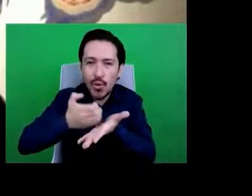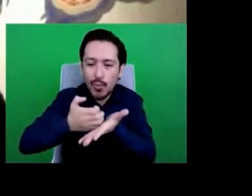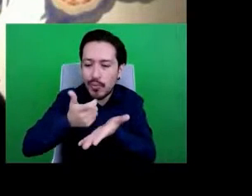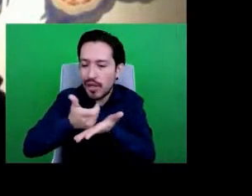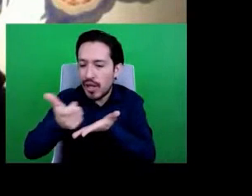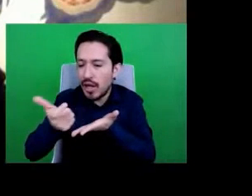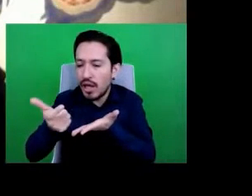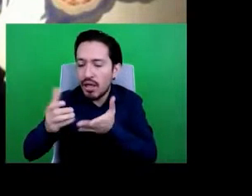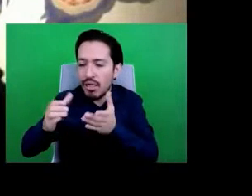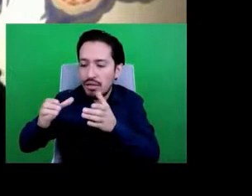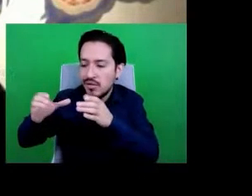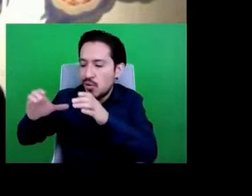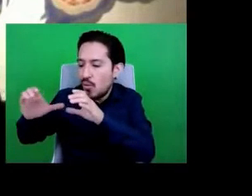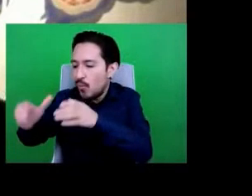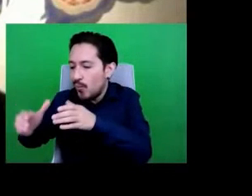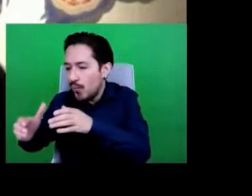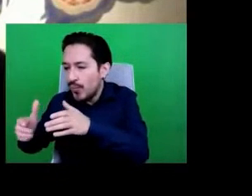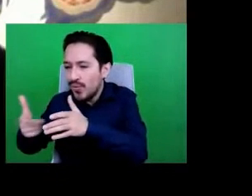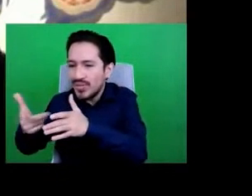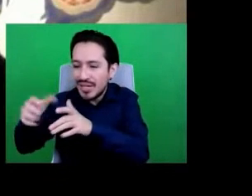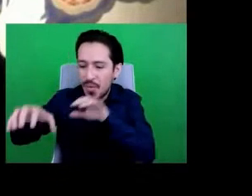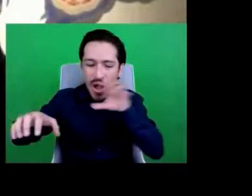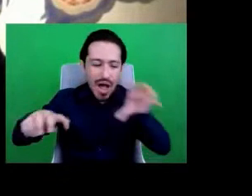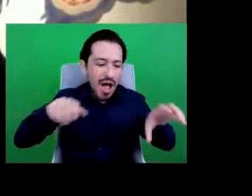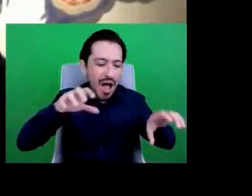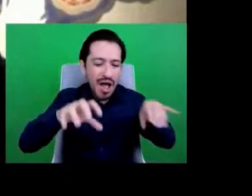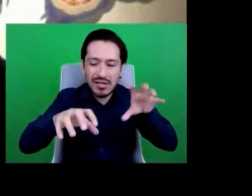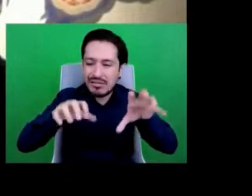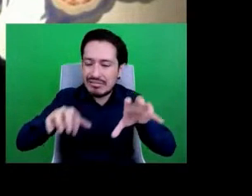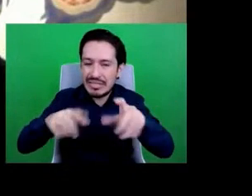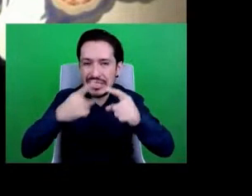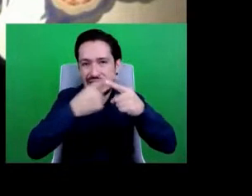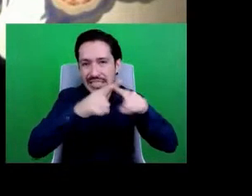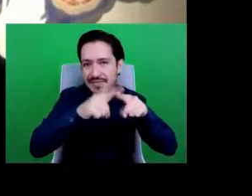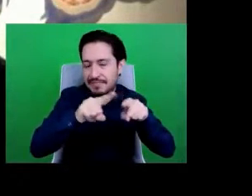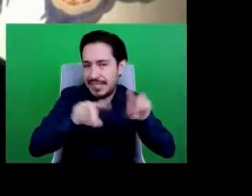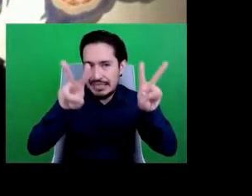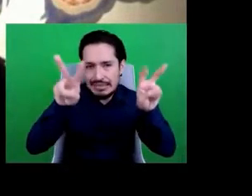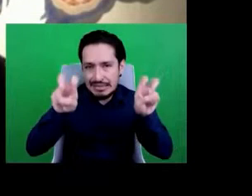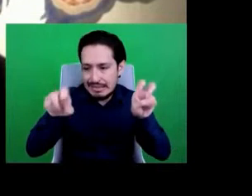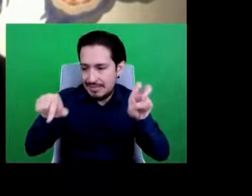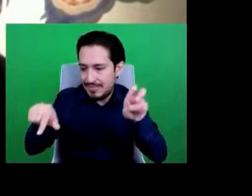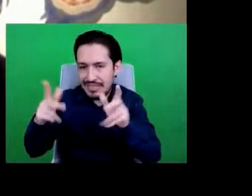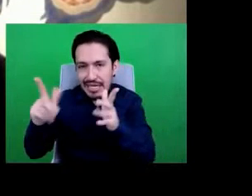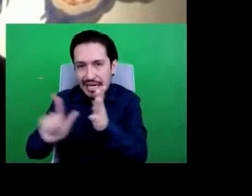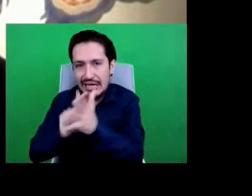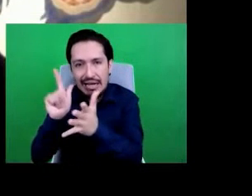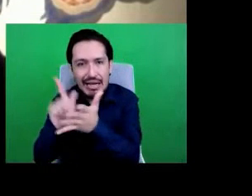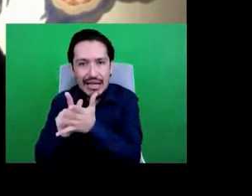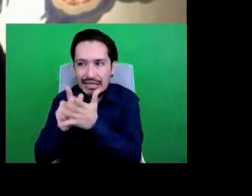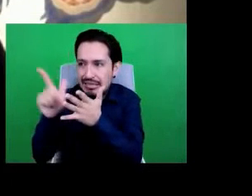sea el área encargada de la política exterior, etcétera.